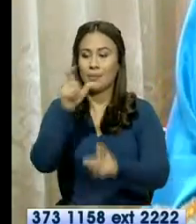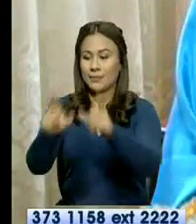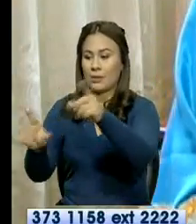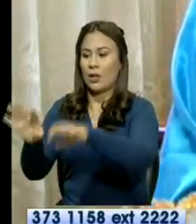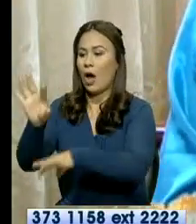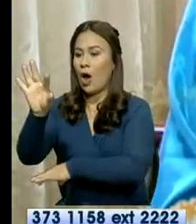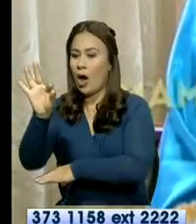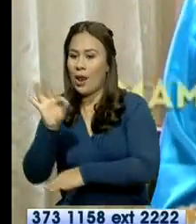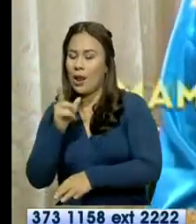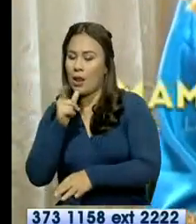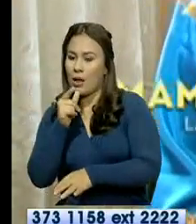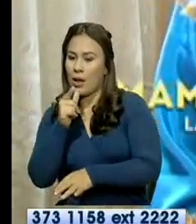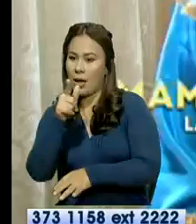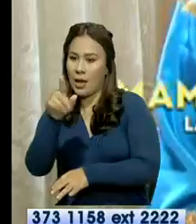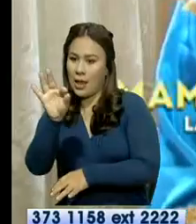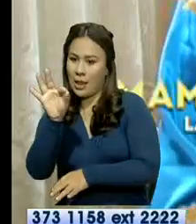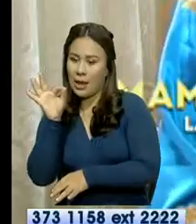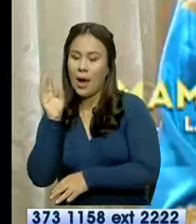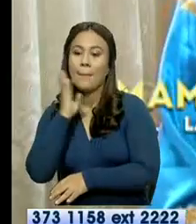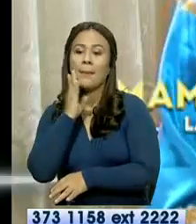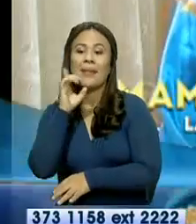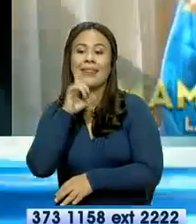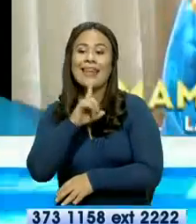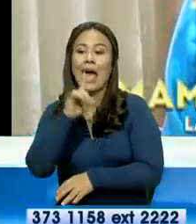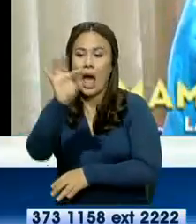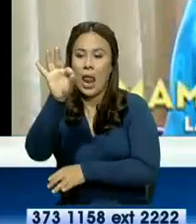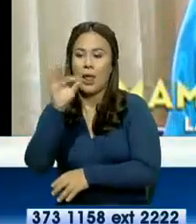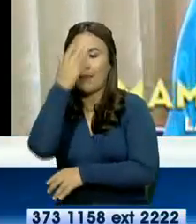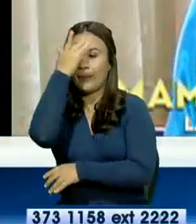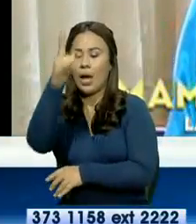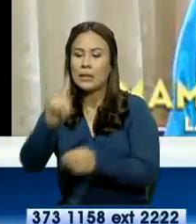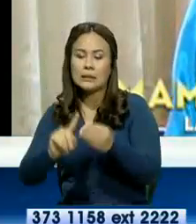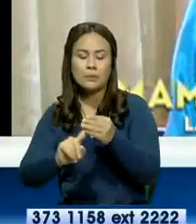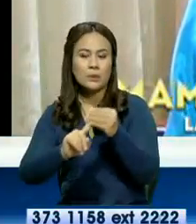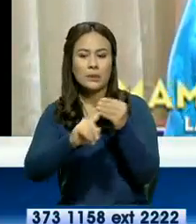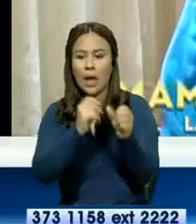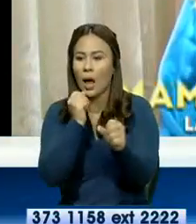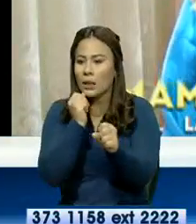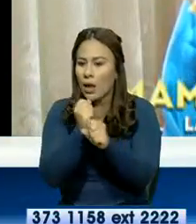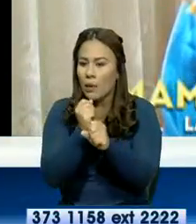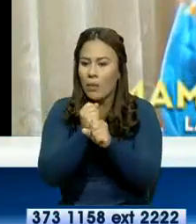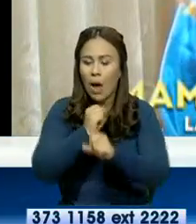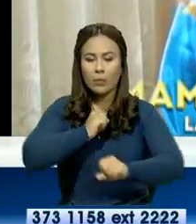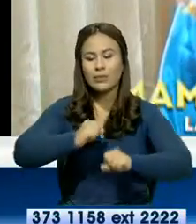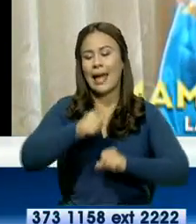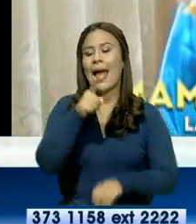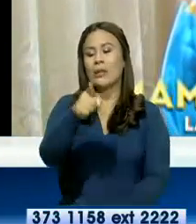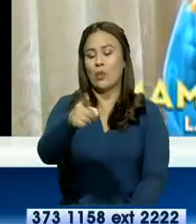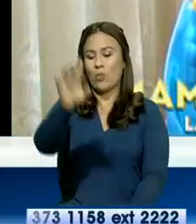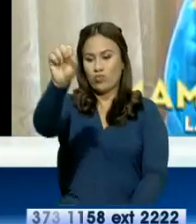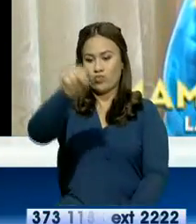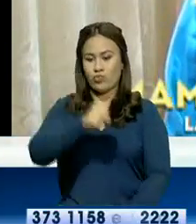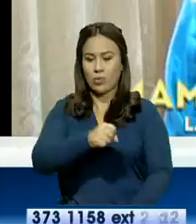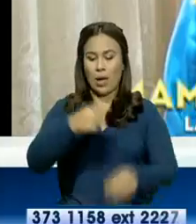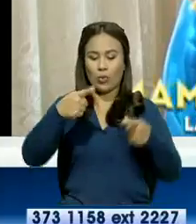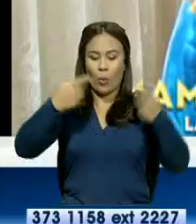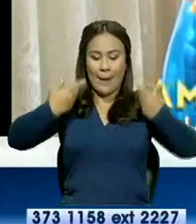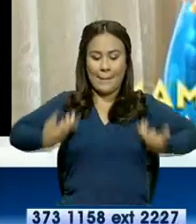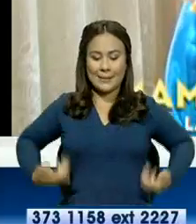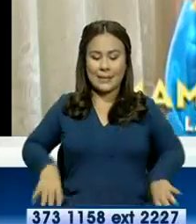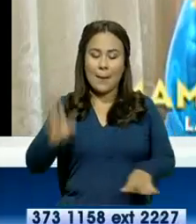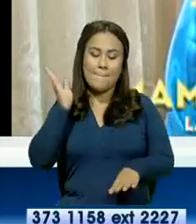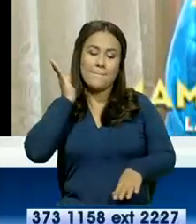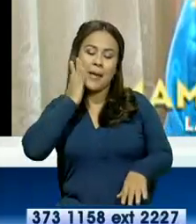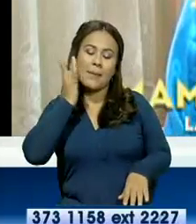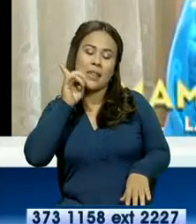ciudadanía latacungueña y que tiene que disfrazarse de mujer negra, ¿no? En la Mamá Negra de